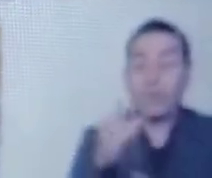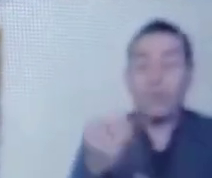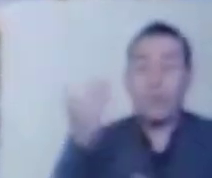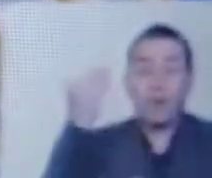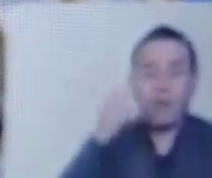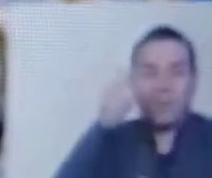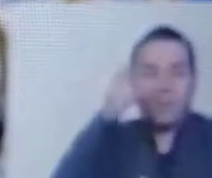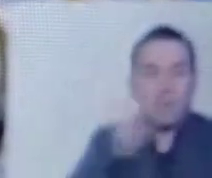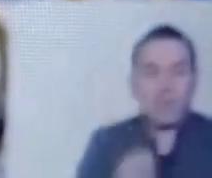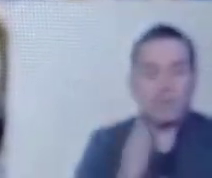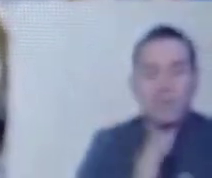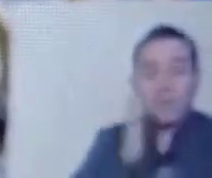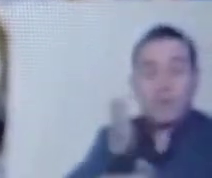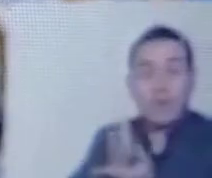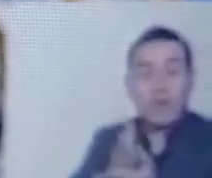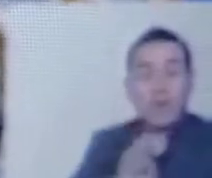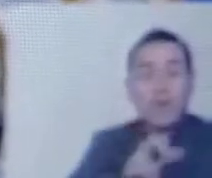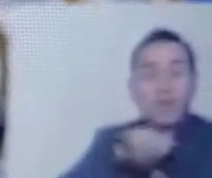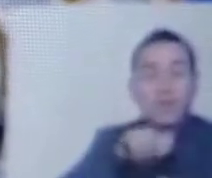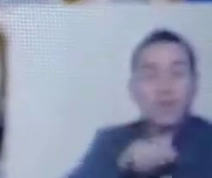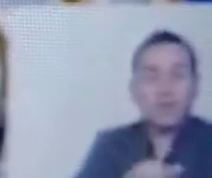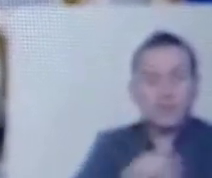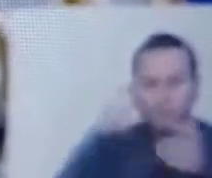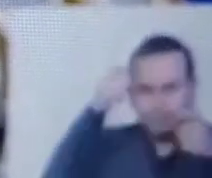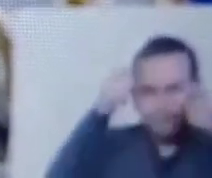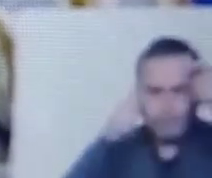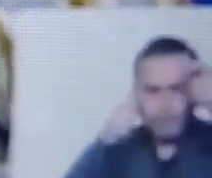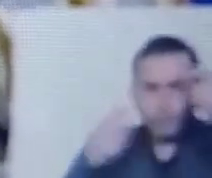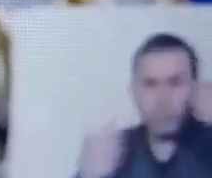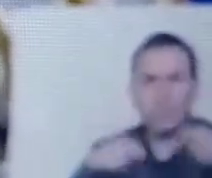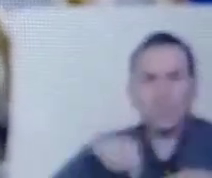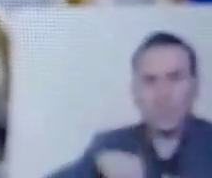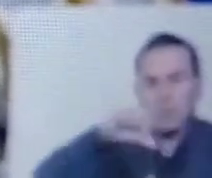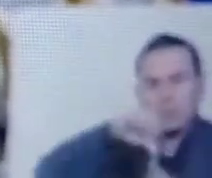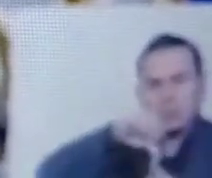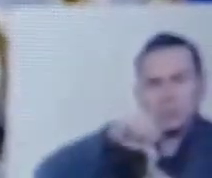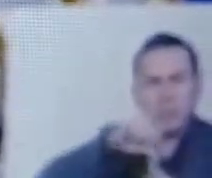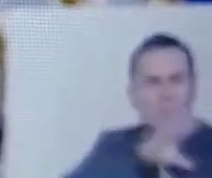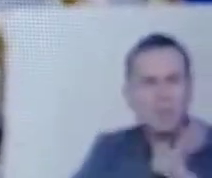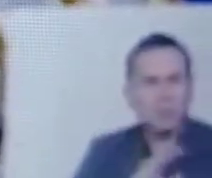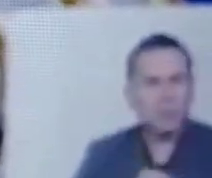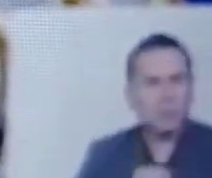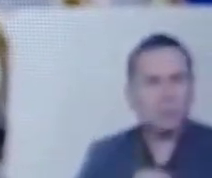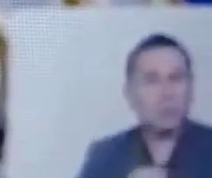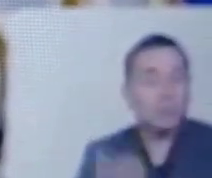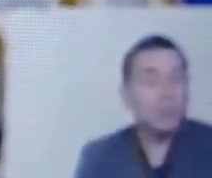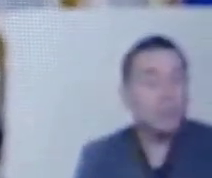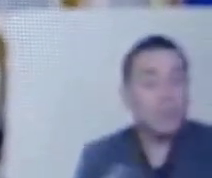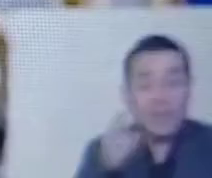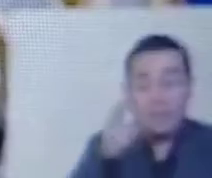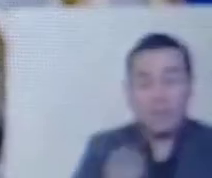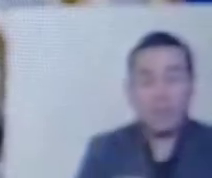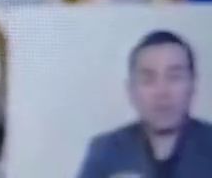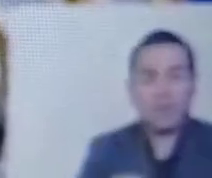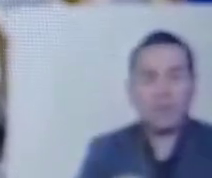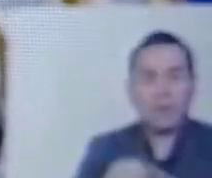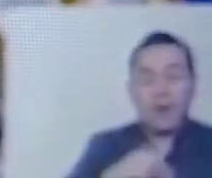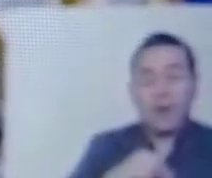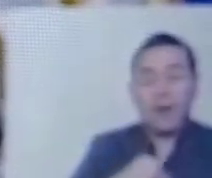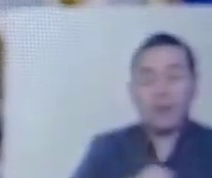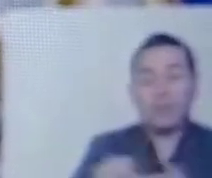estuve en esta Asamblea General como presidente recién electo de un pequeño país en Centroamérica, El Salvador. La misma Asamblea General que hace muchos